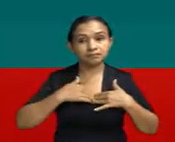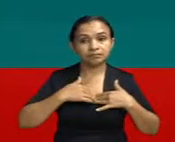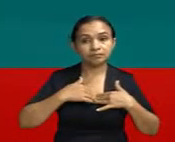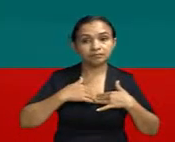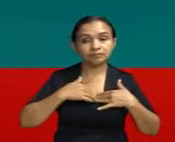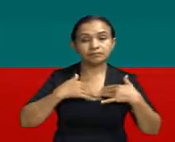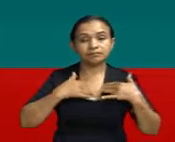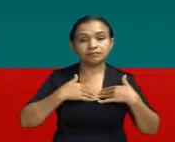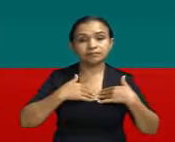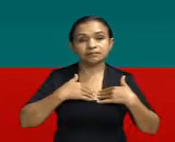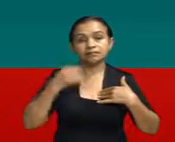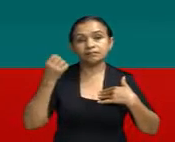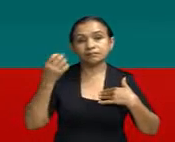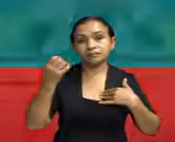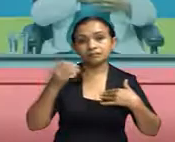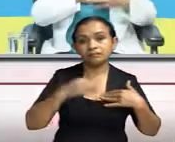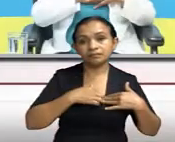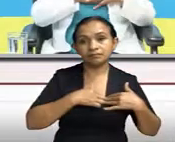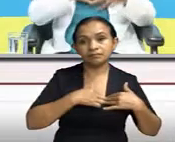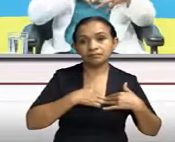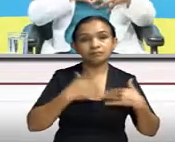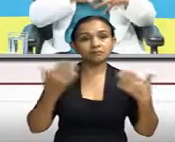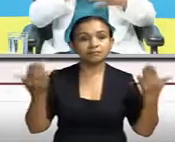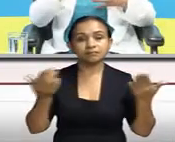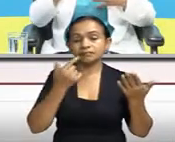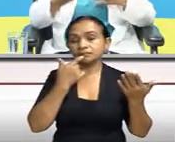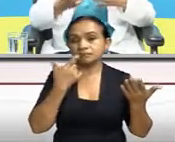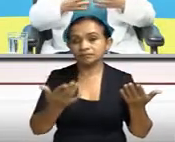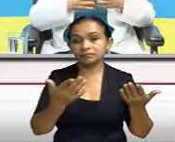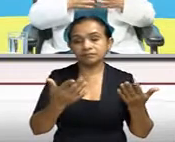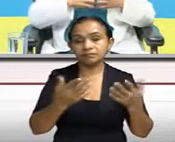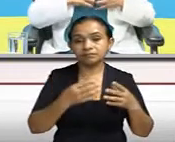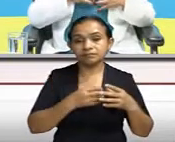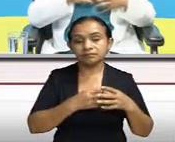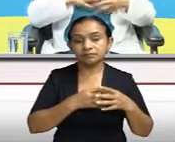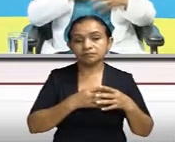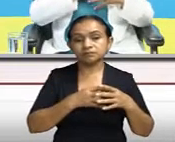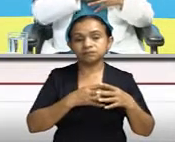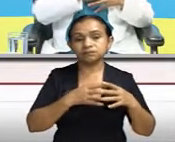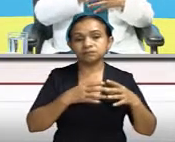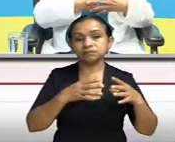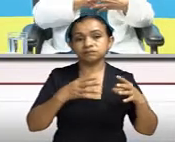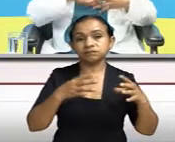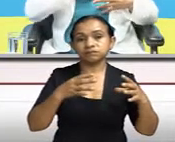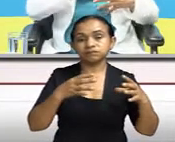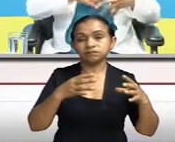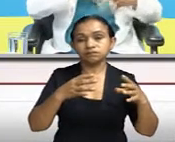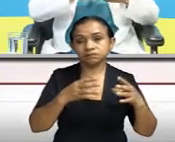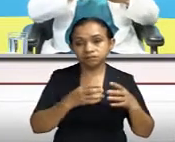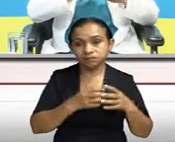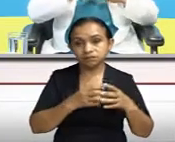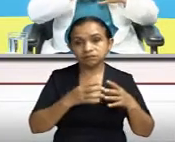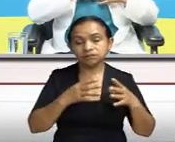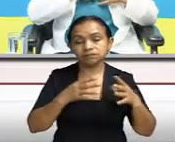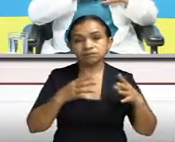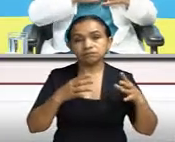le dice, me duele el corazón, me duele acá, ¿verdad? Y por la inervación, ¿verdad?, que hay en el músculo y el